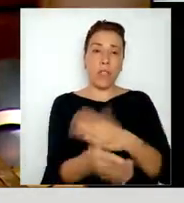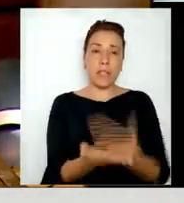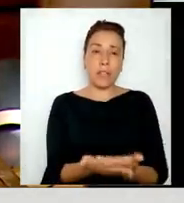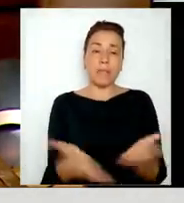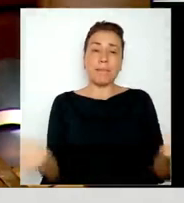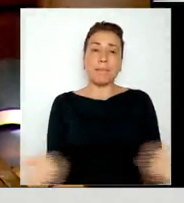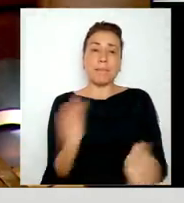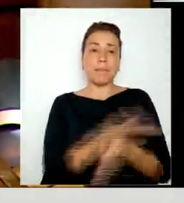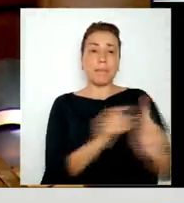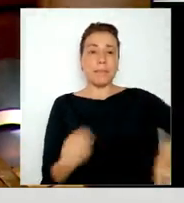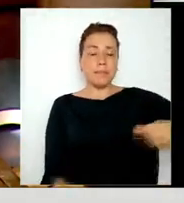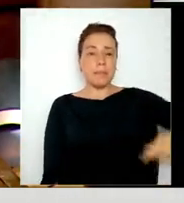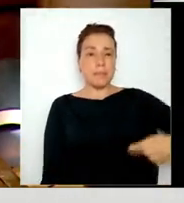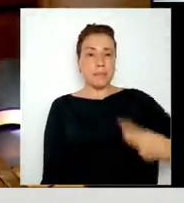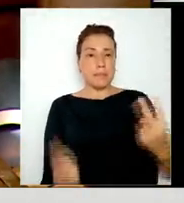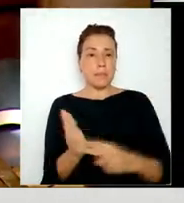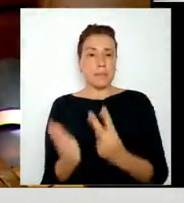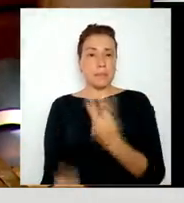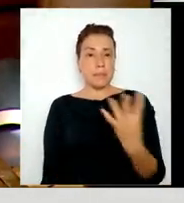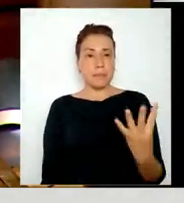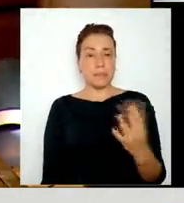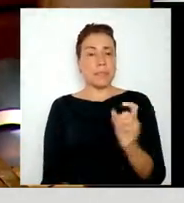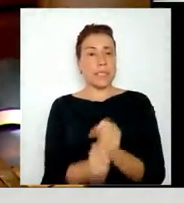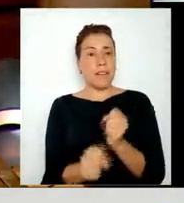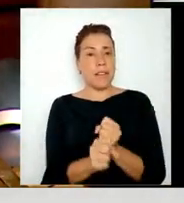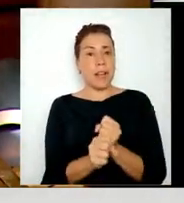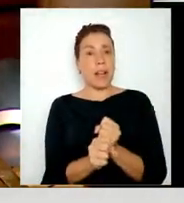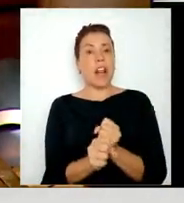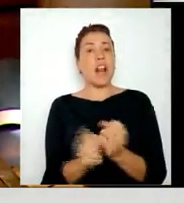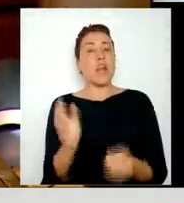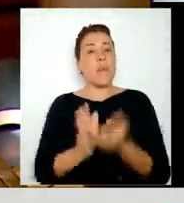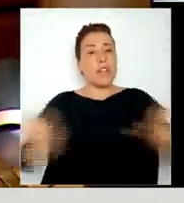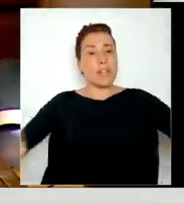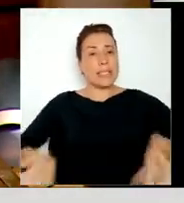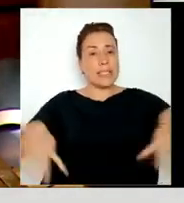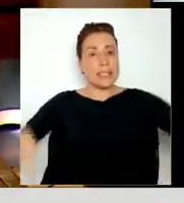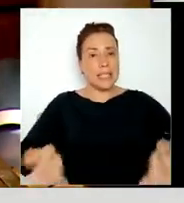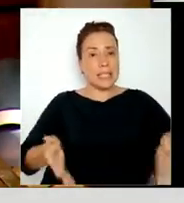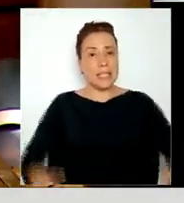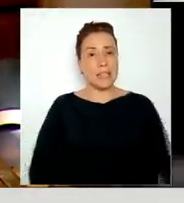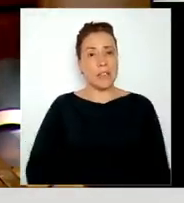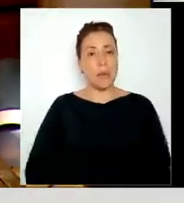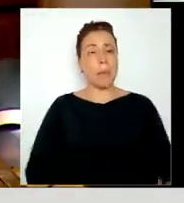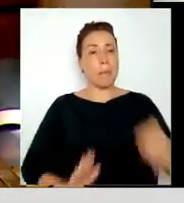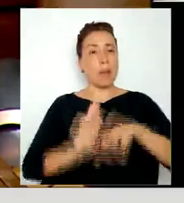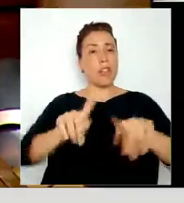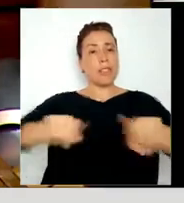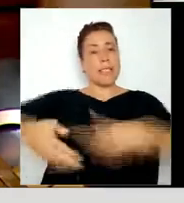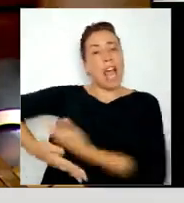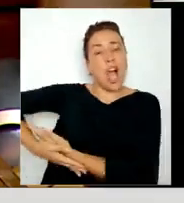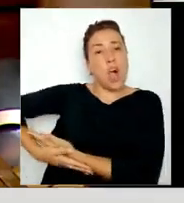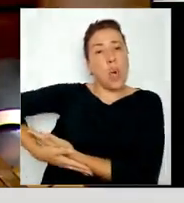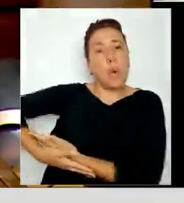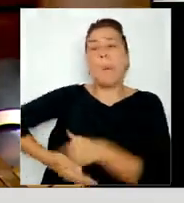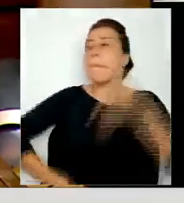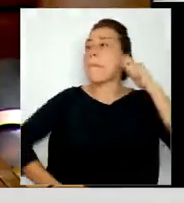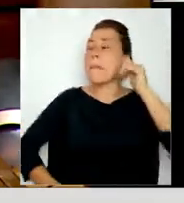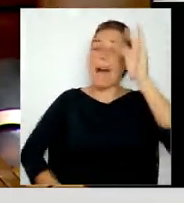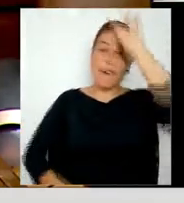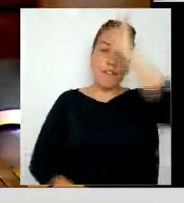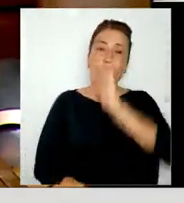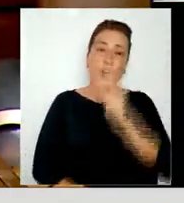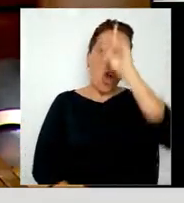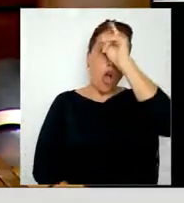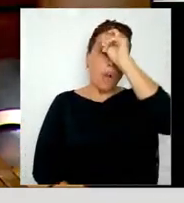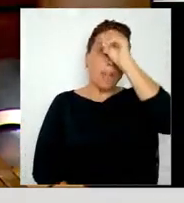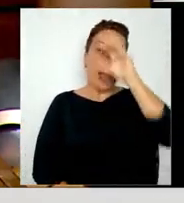2024 y trabajar también en un nuevo incentivo proyectos de sala cunas por ejemplo para las mamás funcionarias del hospital de con barbalah esto es algo muy